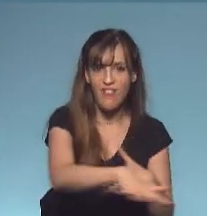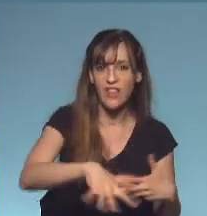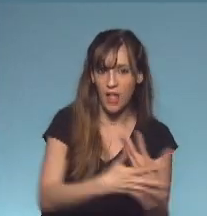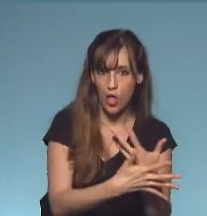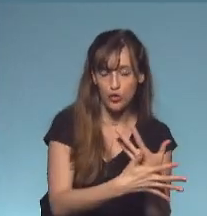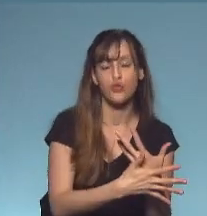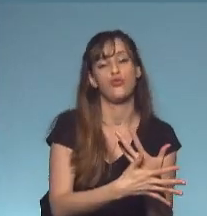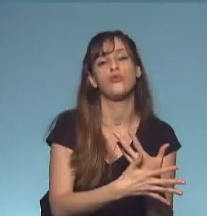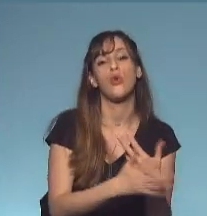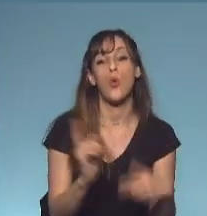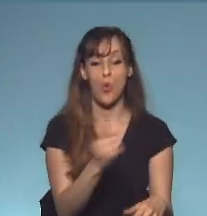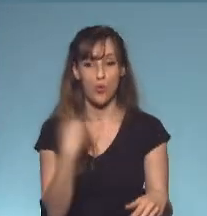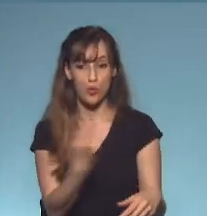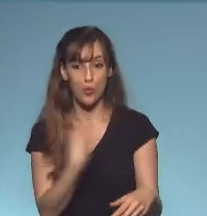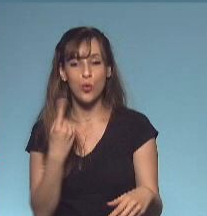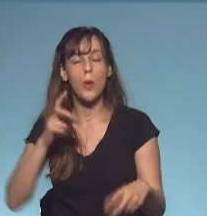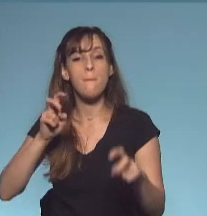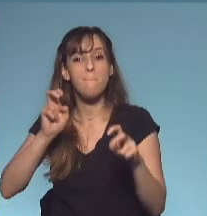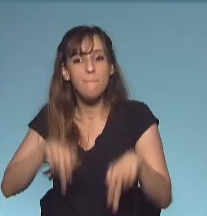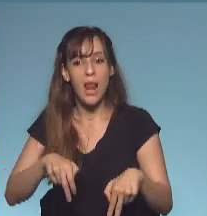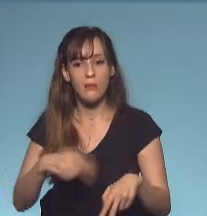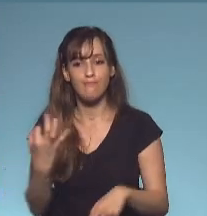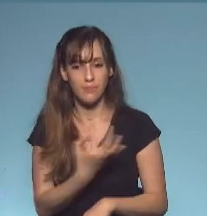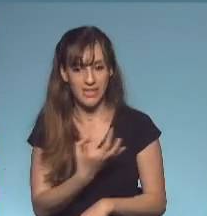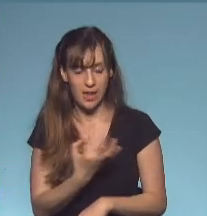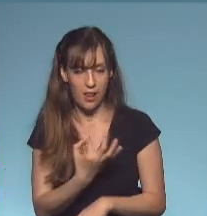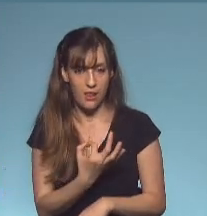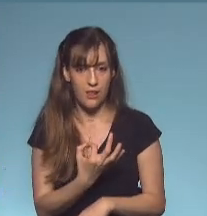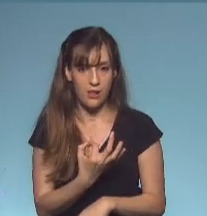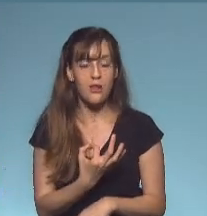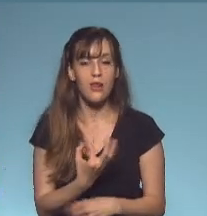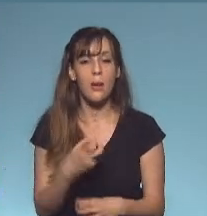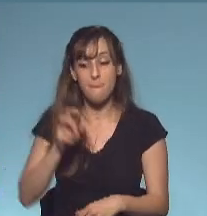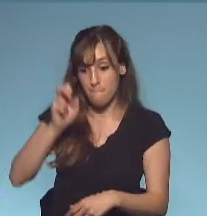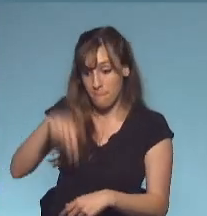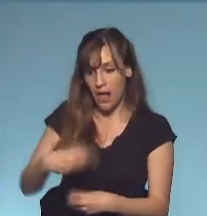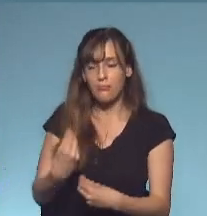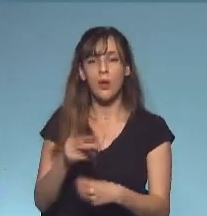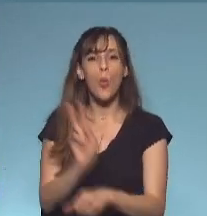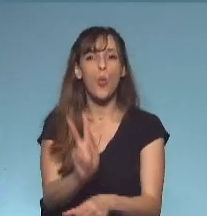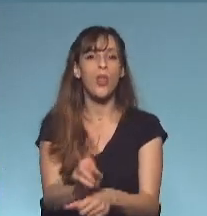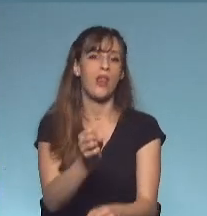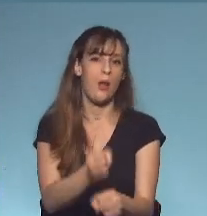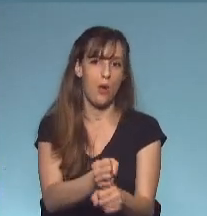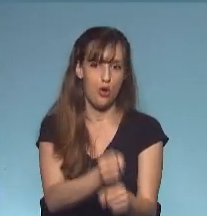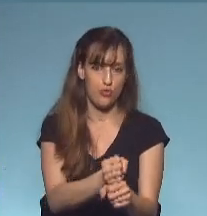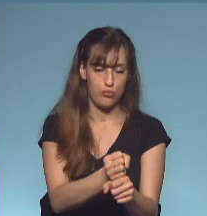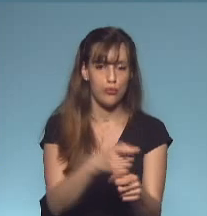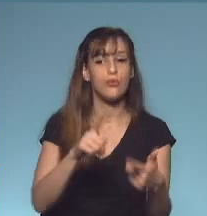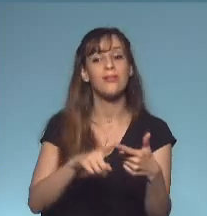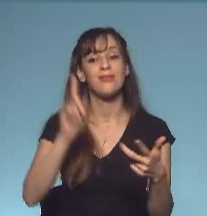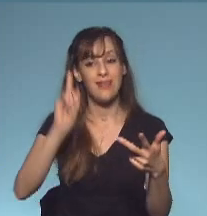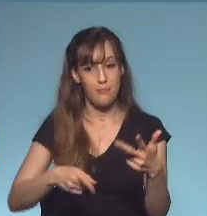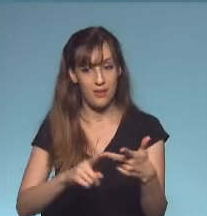Nosotros tenemos un programa específico, el programa Preservar Trabajo. Tenemos también líneas